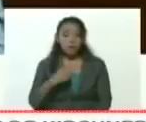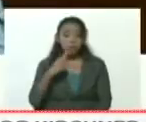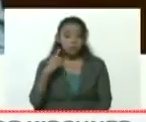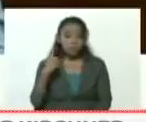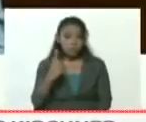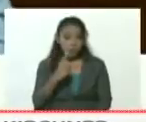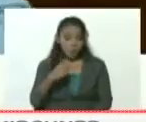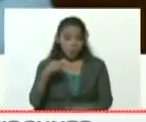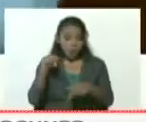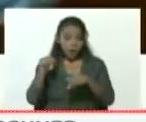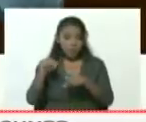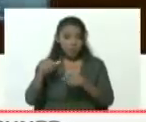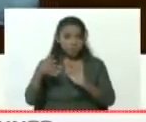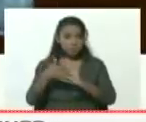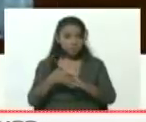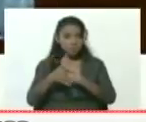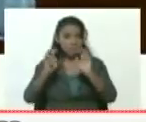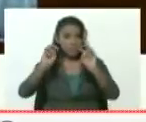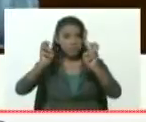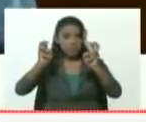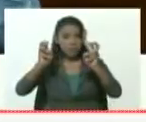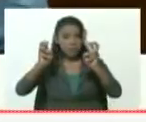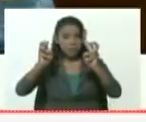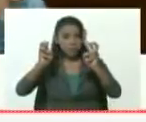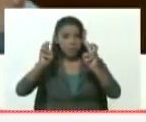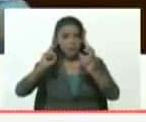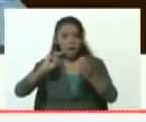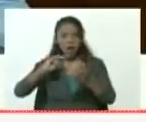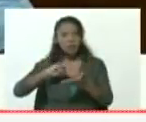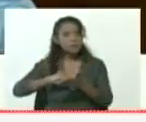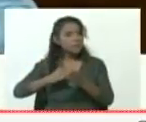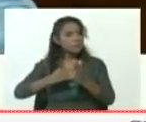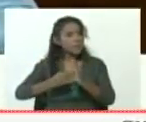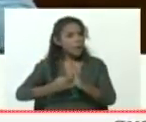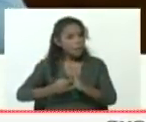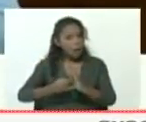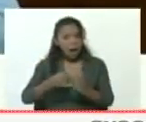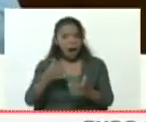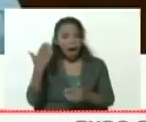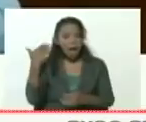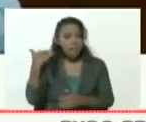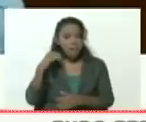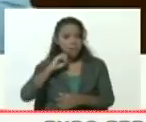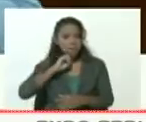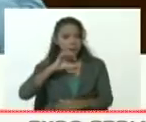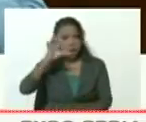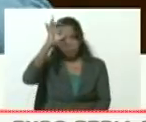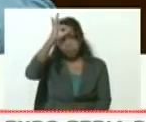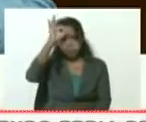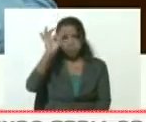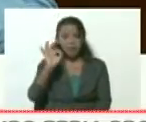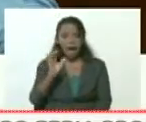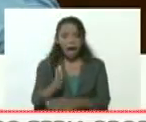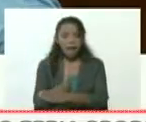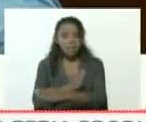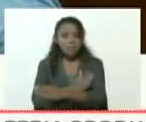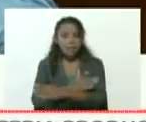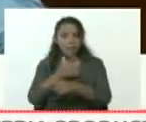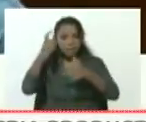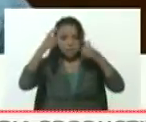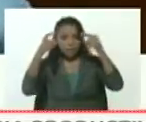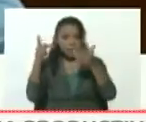este tema de lo que significaba no saber leer y escribir en esta patria antes que llegara Chávez.